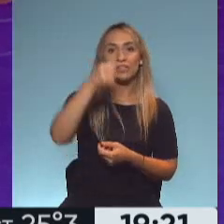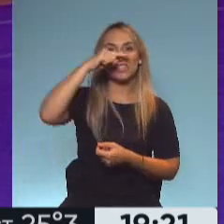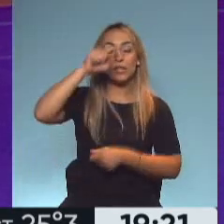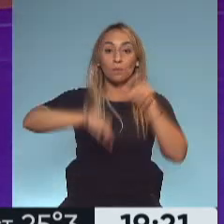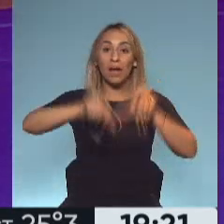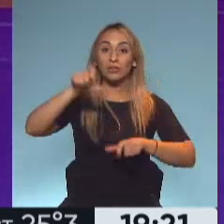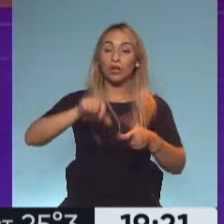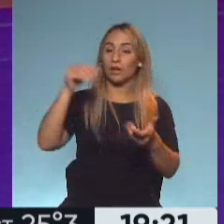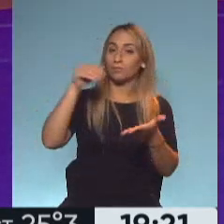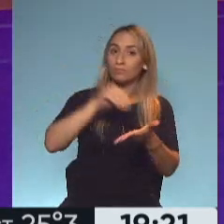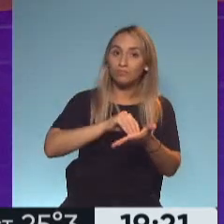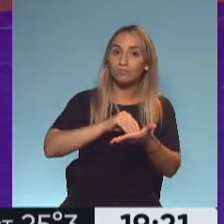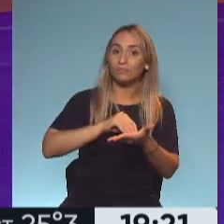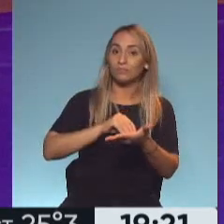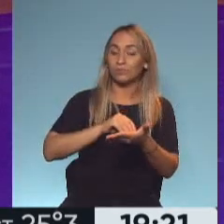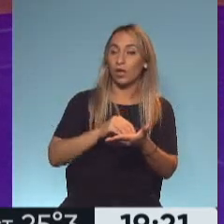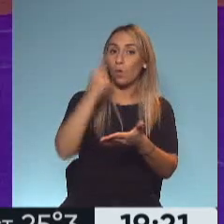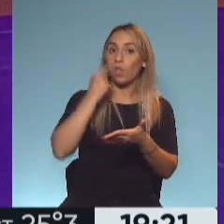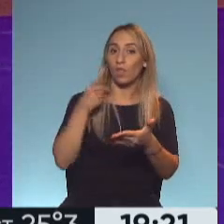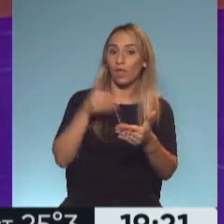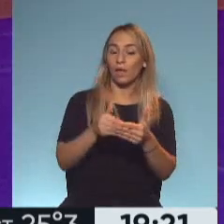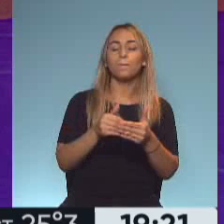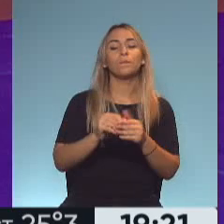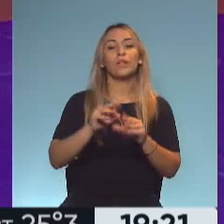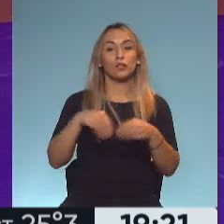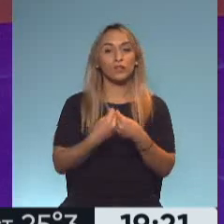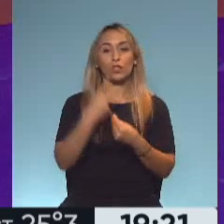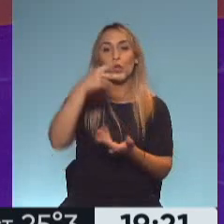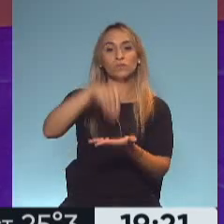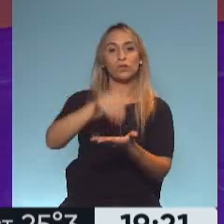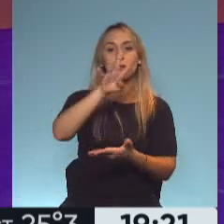13.667 arrojó este parte y se suma a la lista total ya